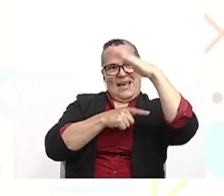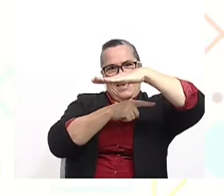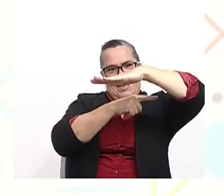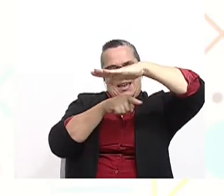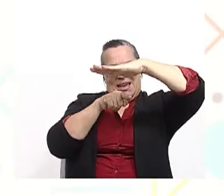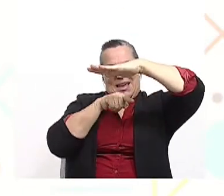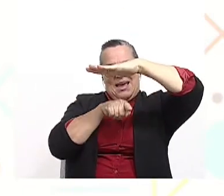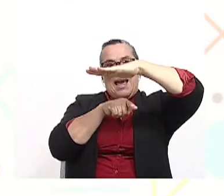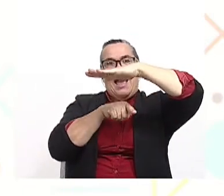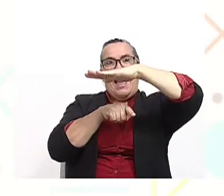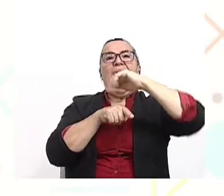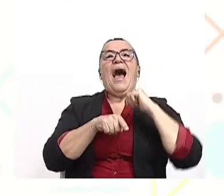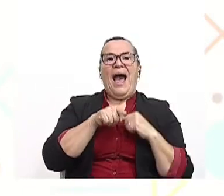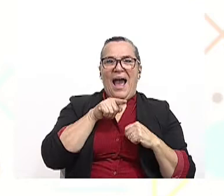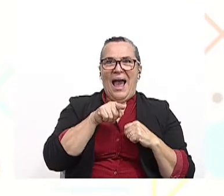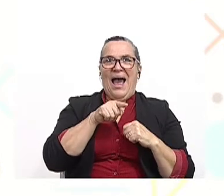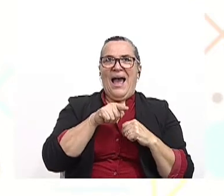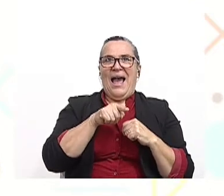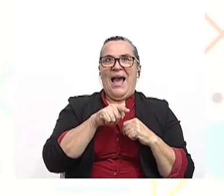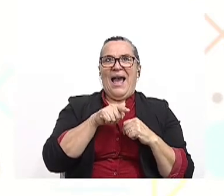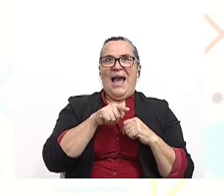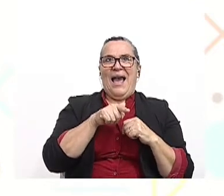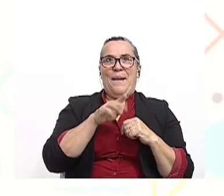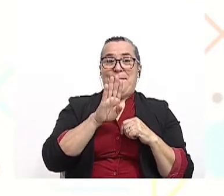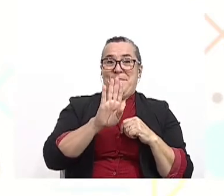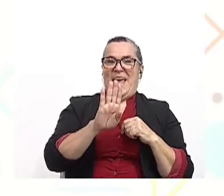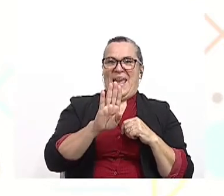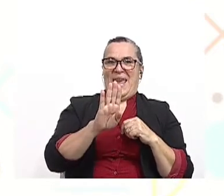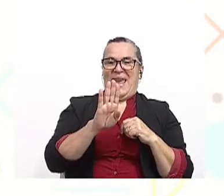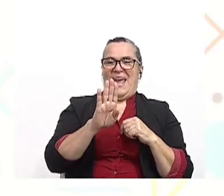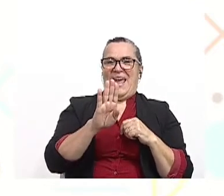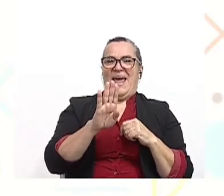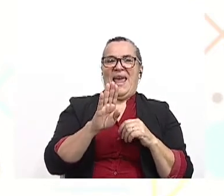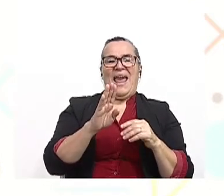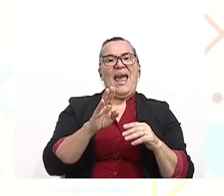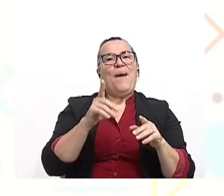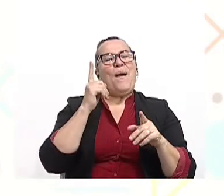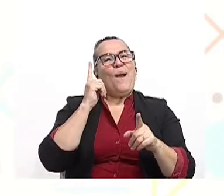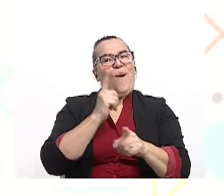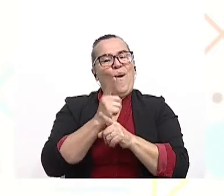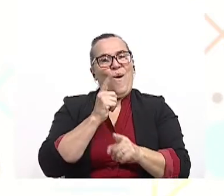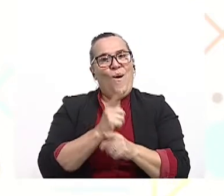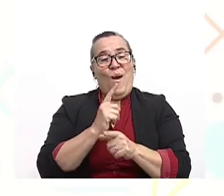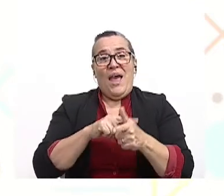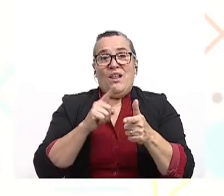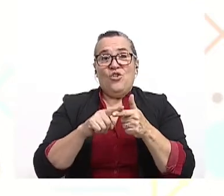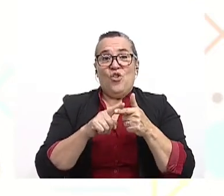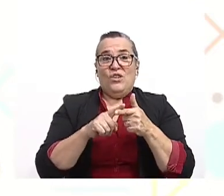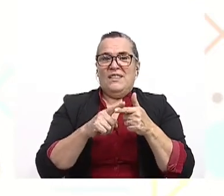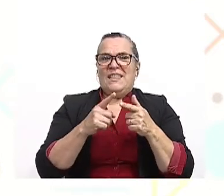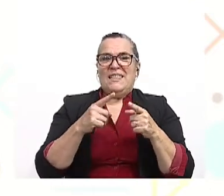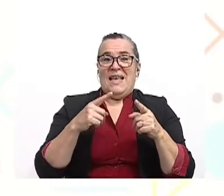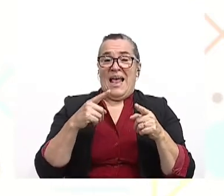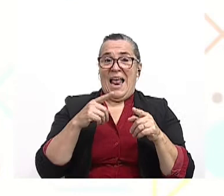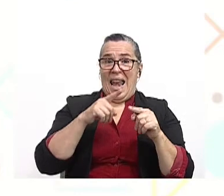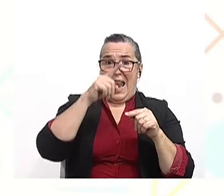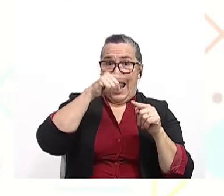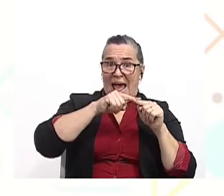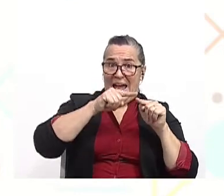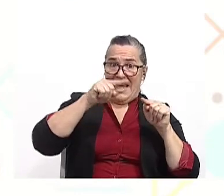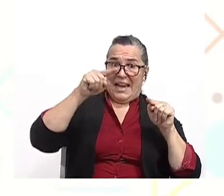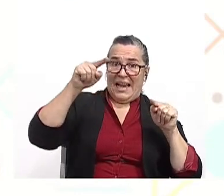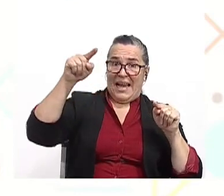b, correcto. Por lo tanto, podemos deducir que la recta interseca el eje de